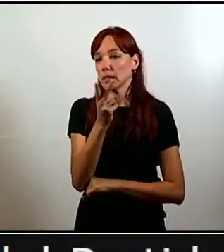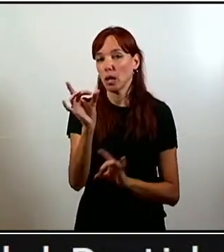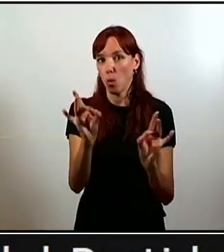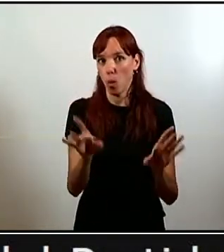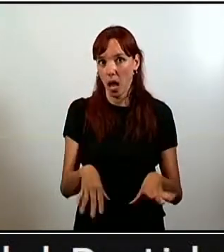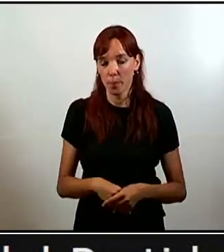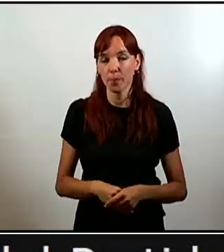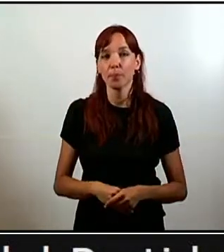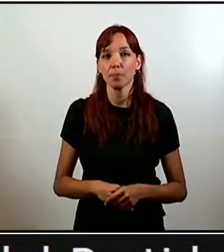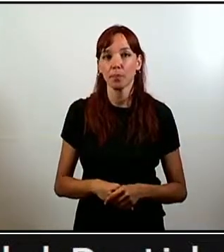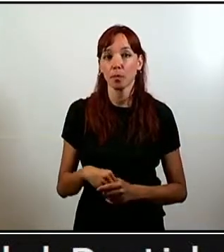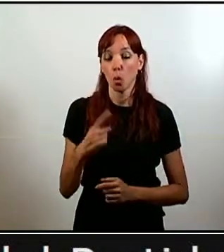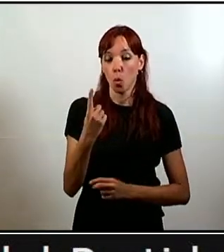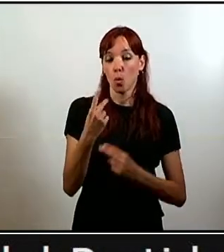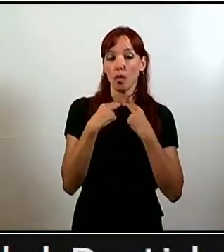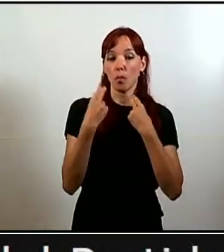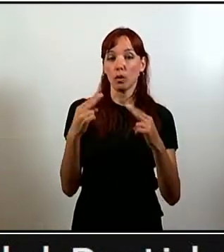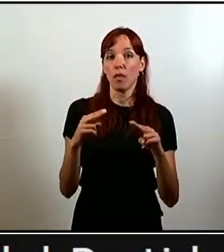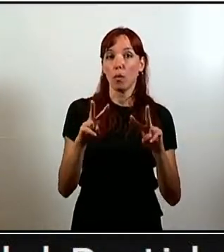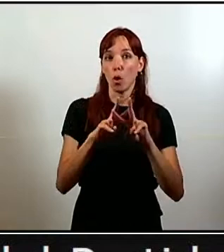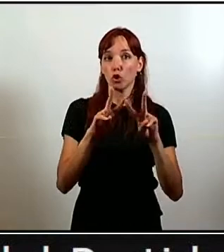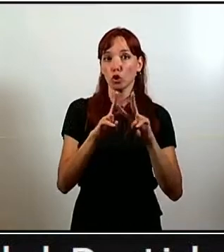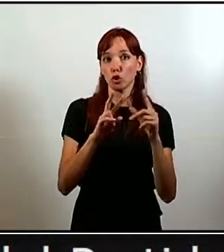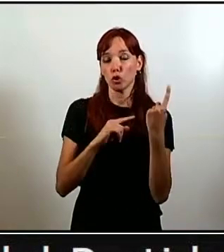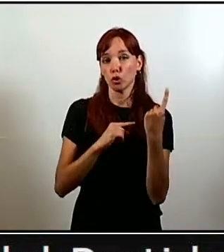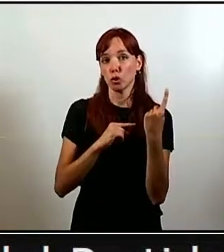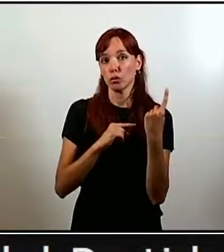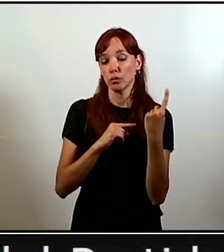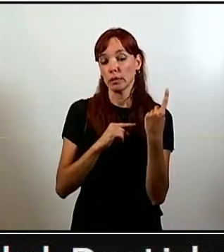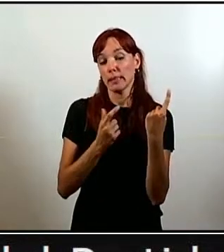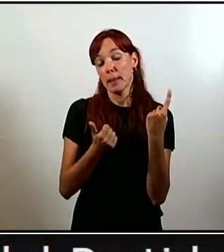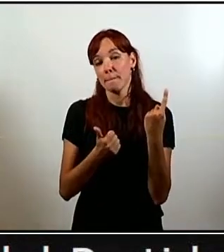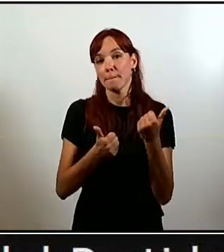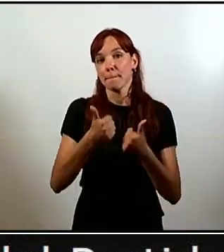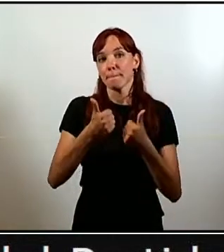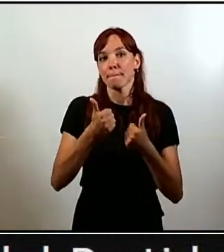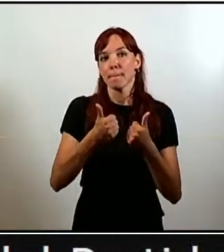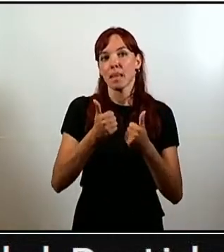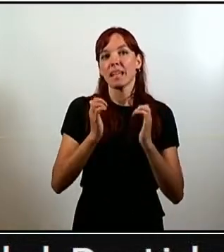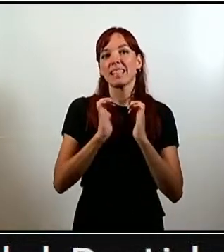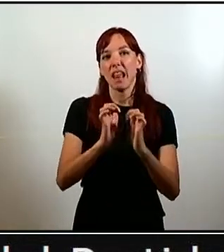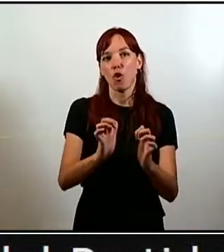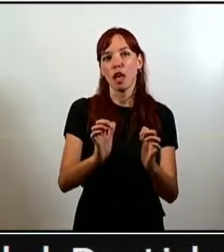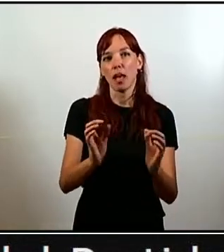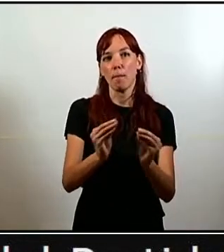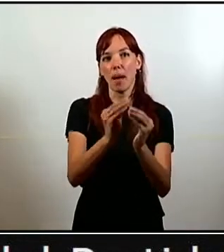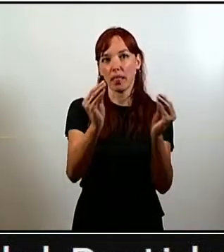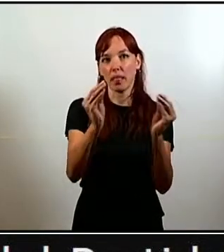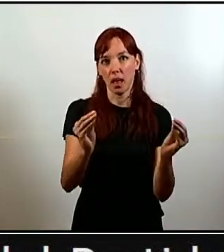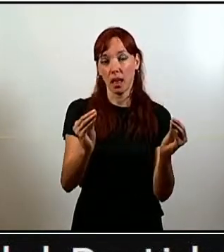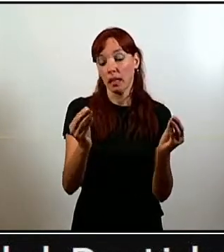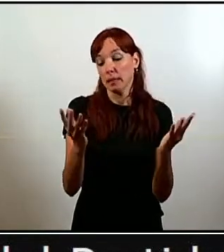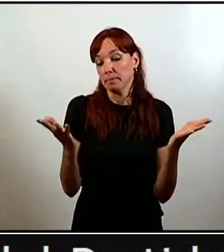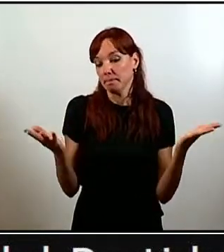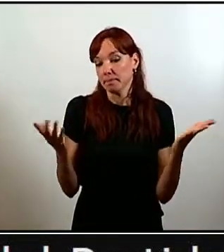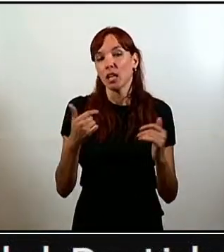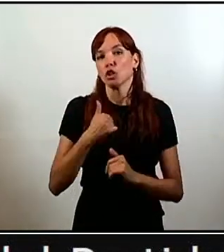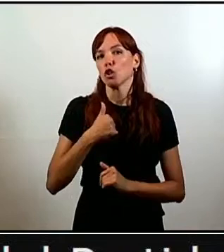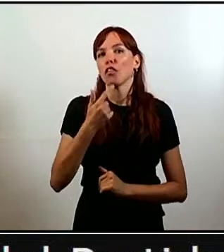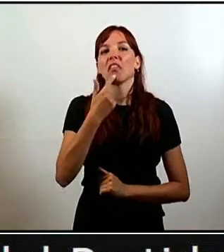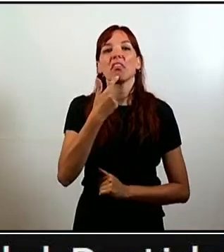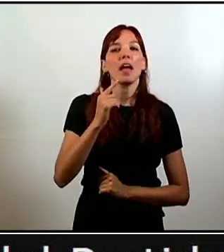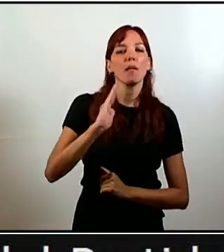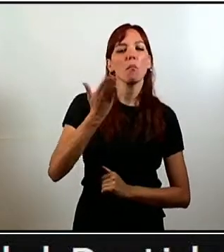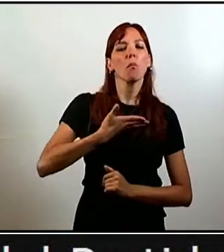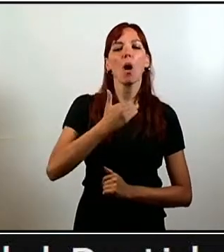un diputado por Vox y un empate a senadores. Por tanto, yo desde luego no me doy por aludida,